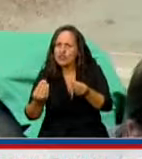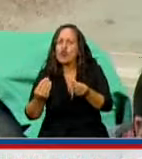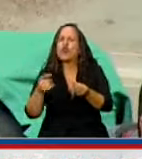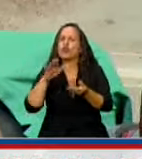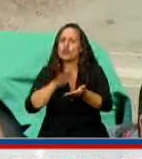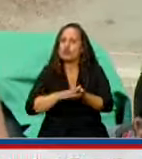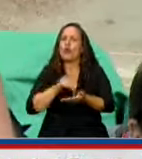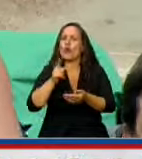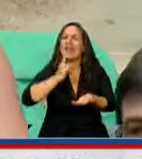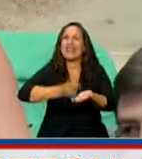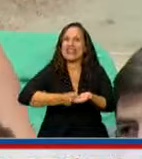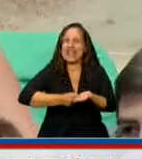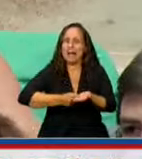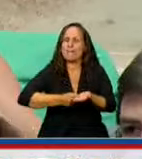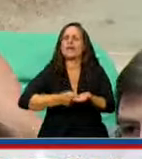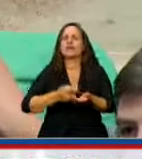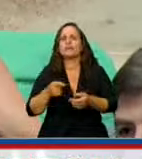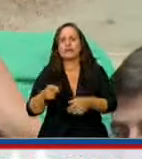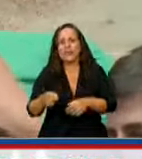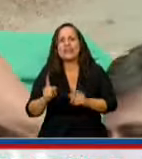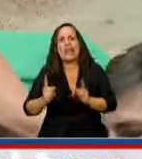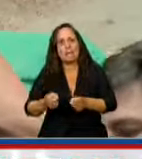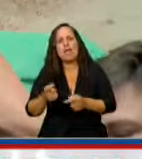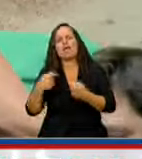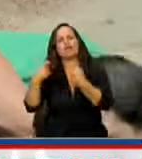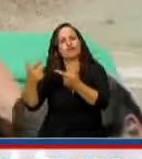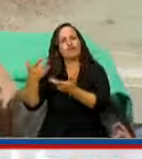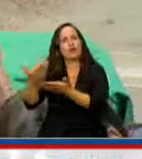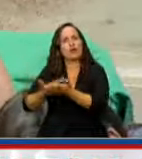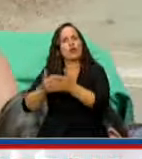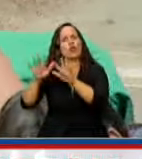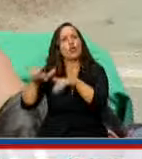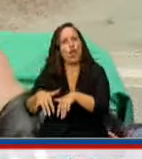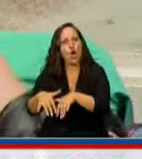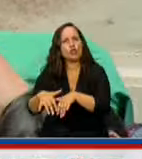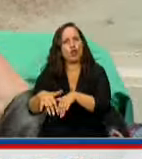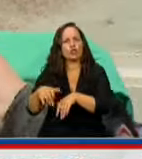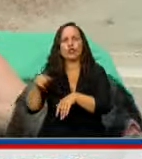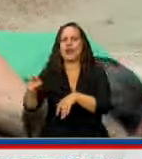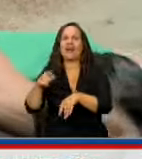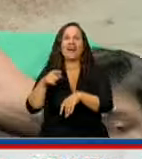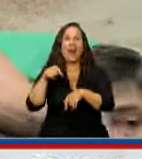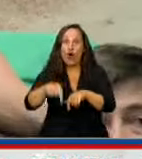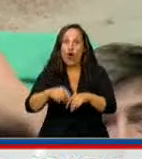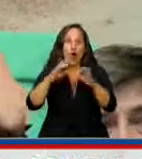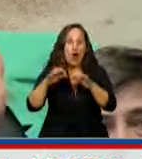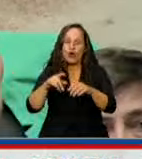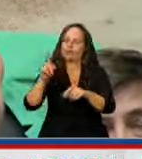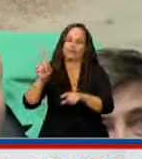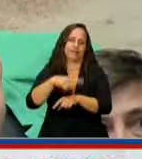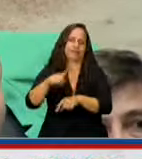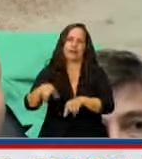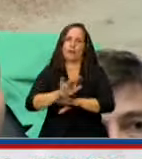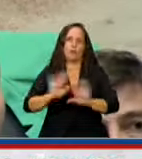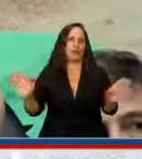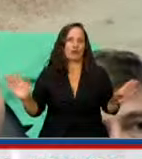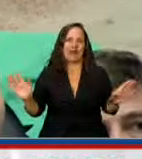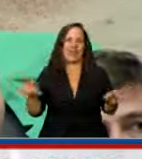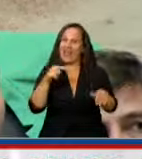tema de la fórmula jubilatoria, otra ley por el tema laboral, otra ley por la reforma política.